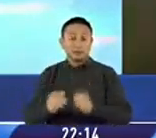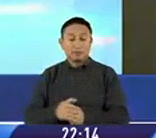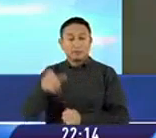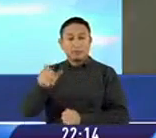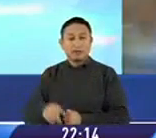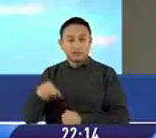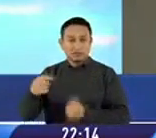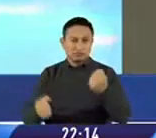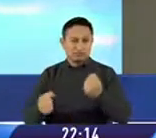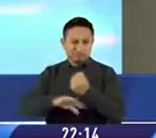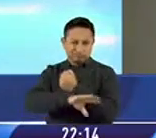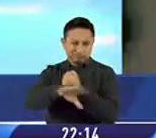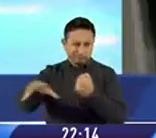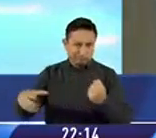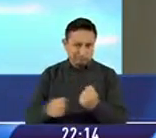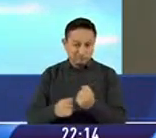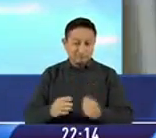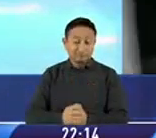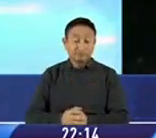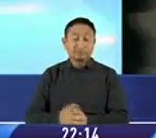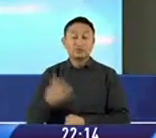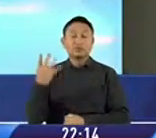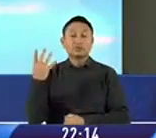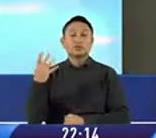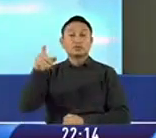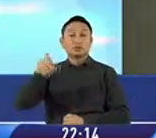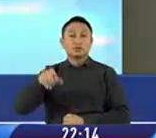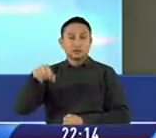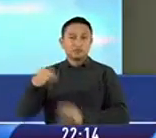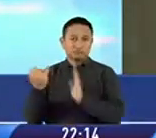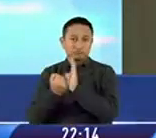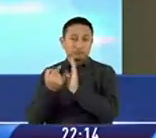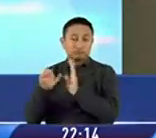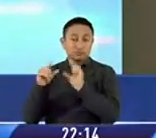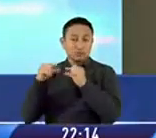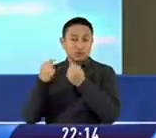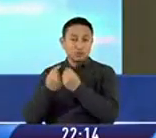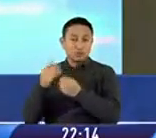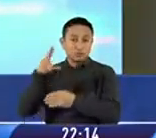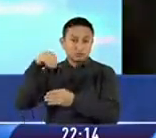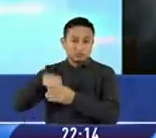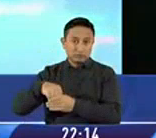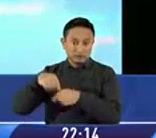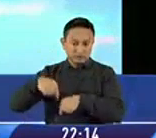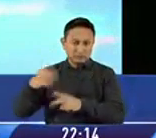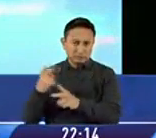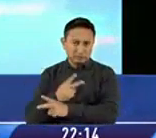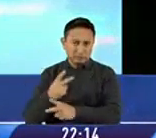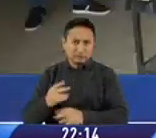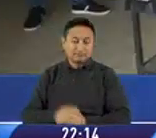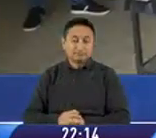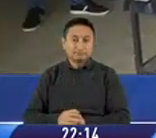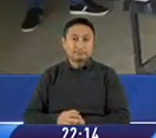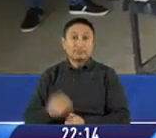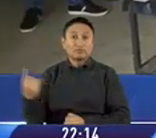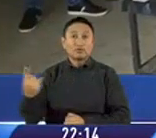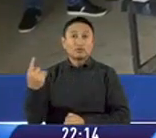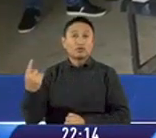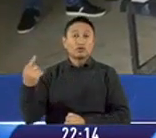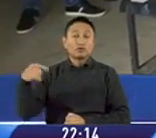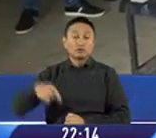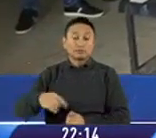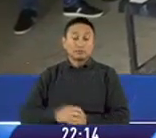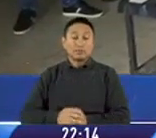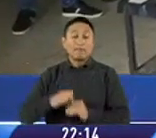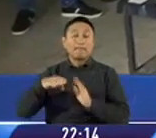personas y vehículos. 4 sujetos fueron identificados como los integrantes de la agrupación delictiva, que no solo actuaban en el cantón